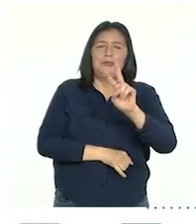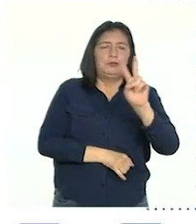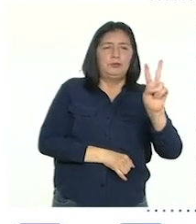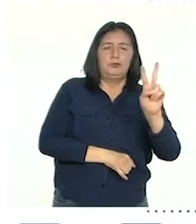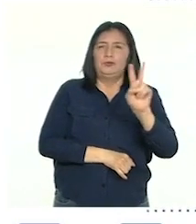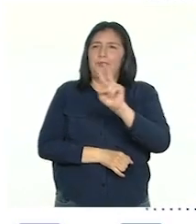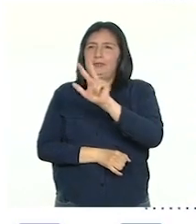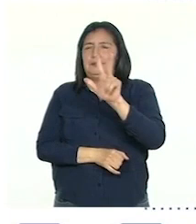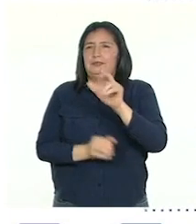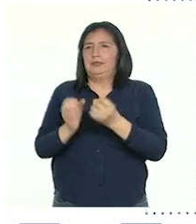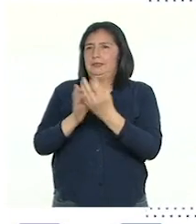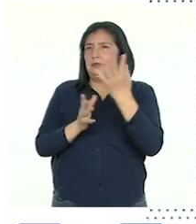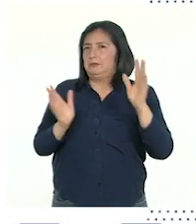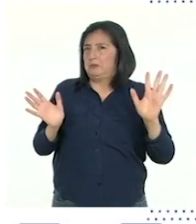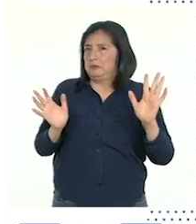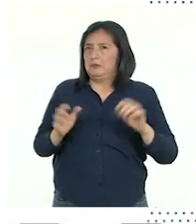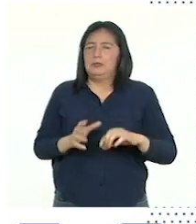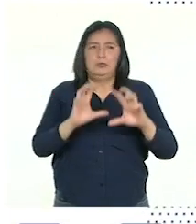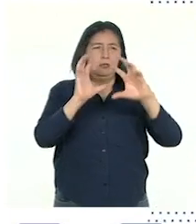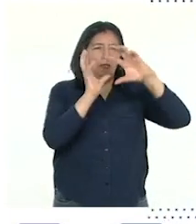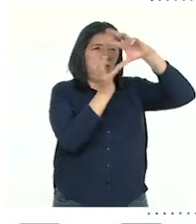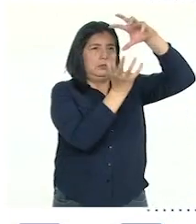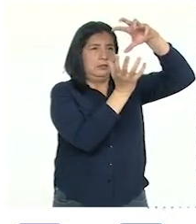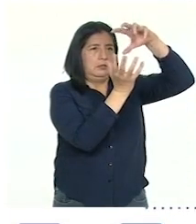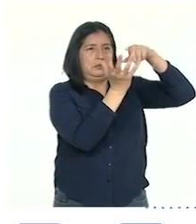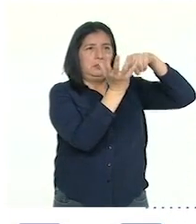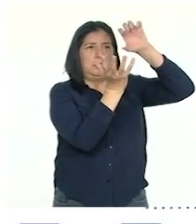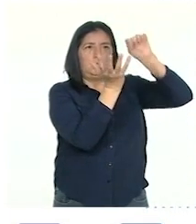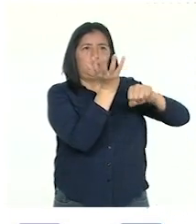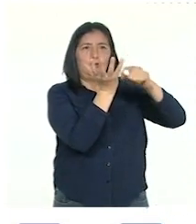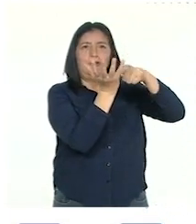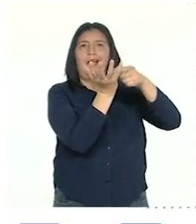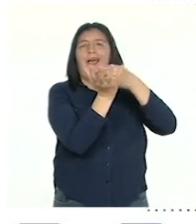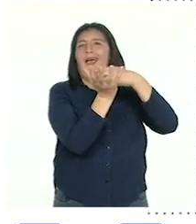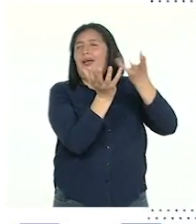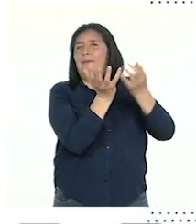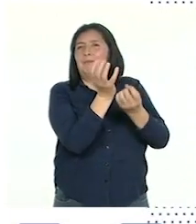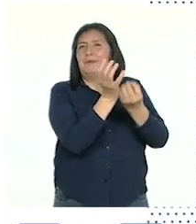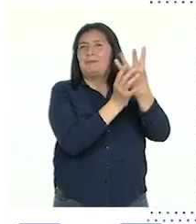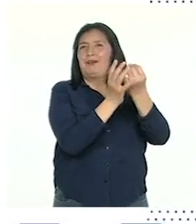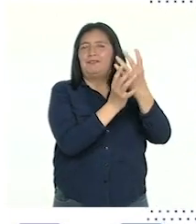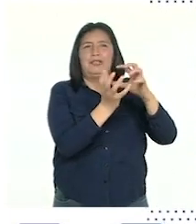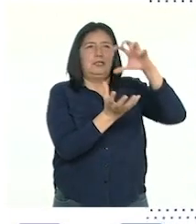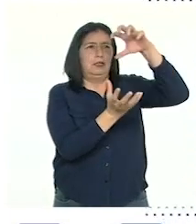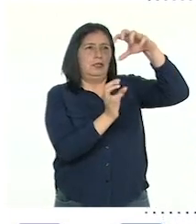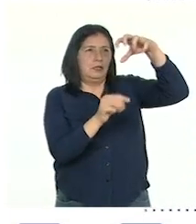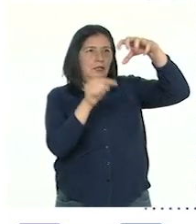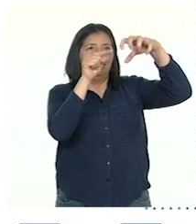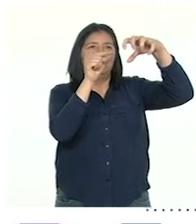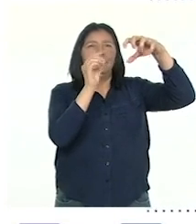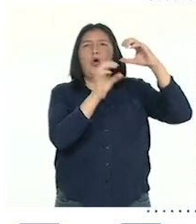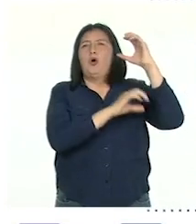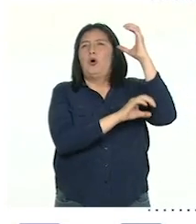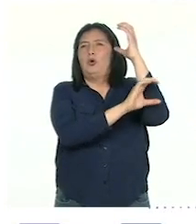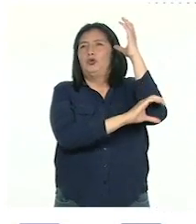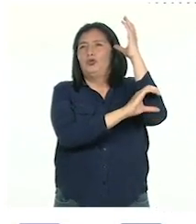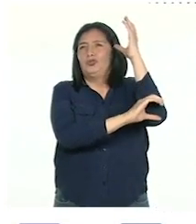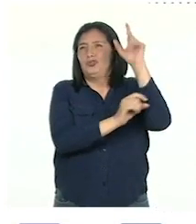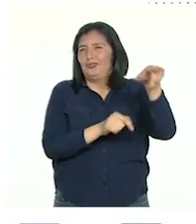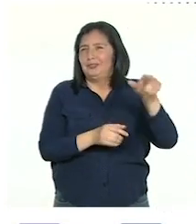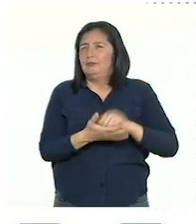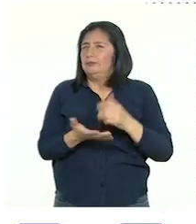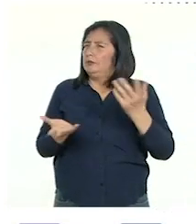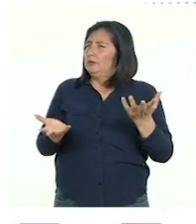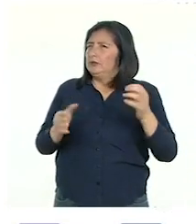septiembre. Mientras en el hemisferio sur estamos en primavera, en el hemisferio norte es otoño. Su